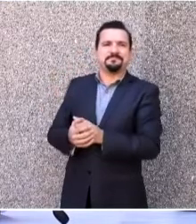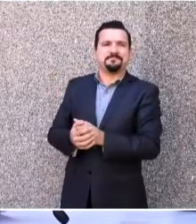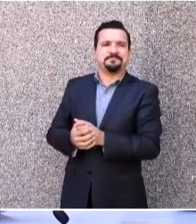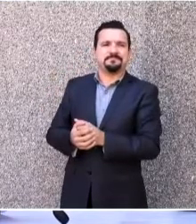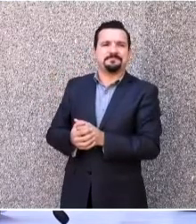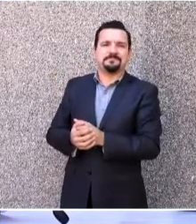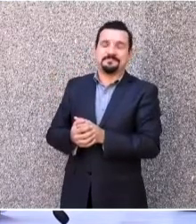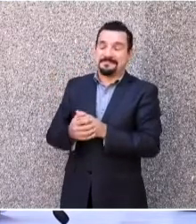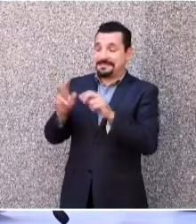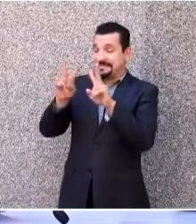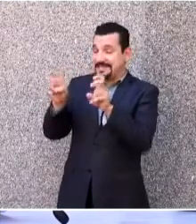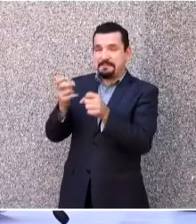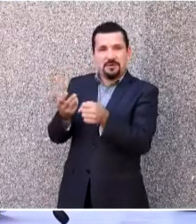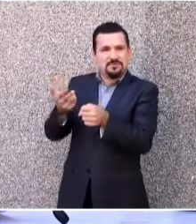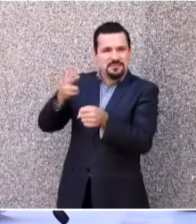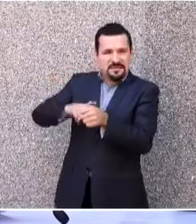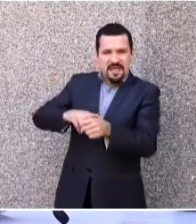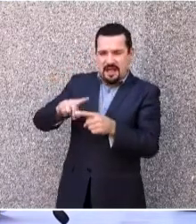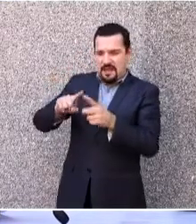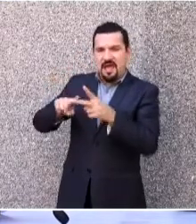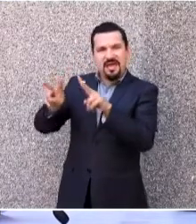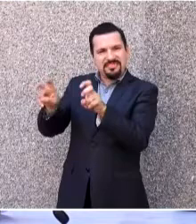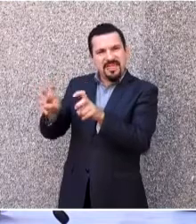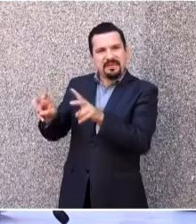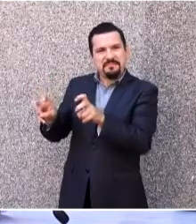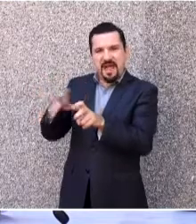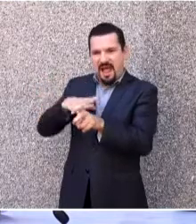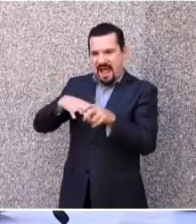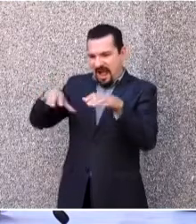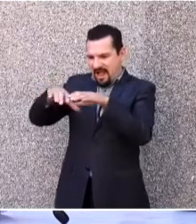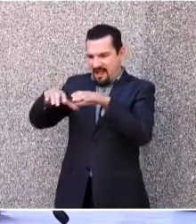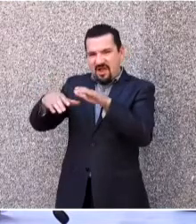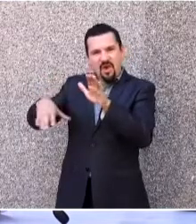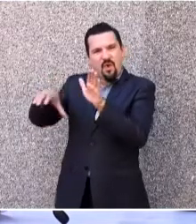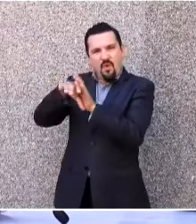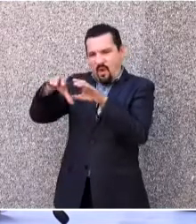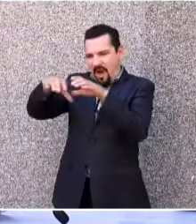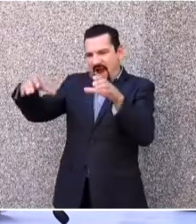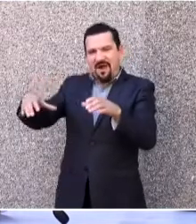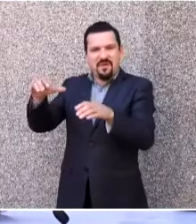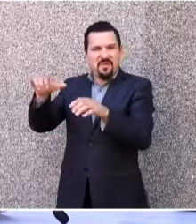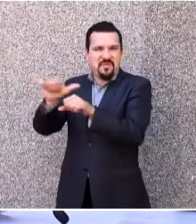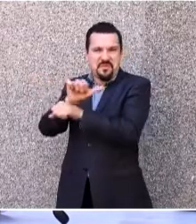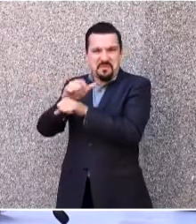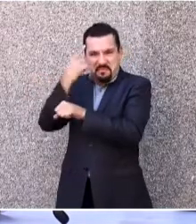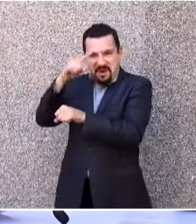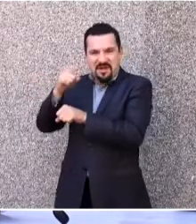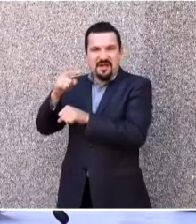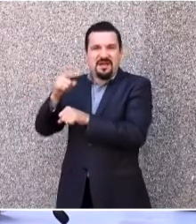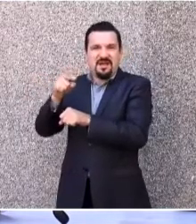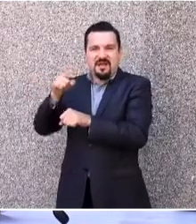por el tema de hospitales, por el tema de las unidades de cuidados intensivos, y por eso hemos sido